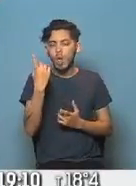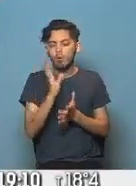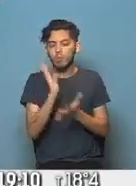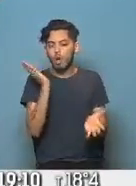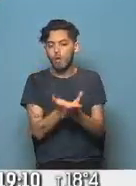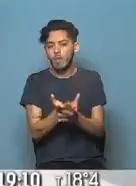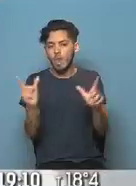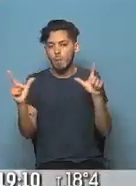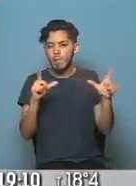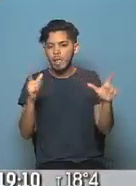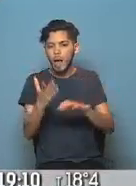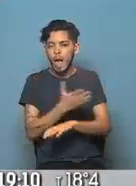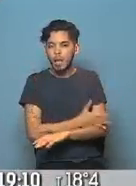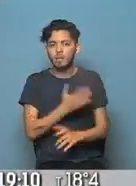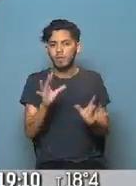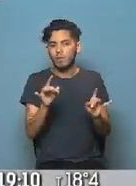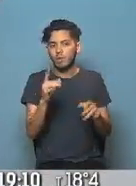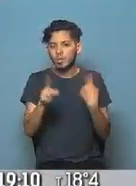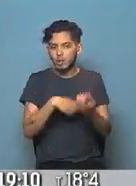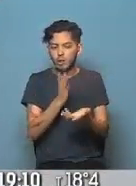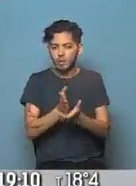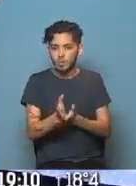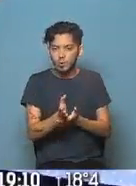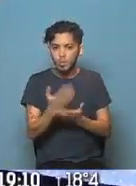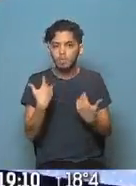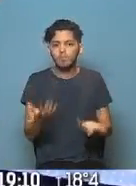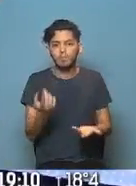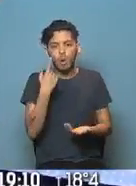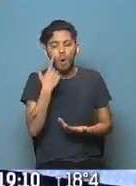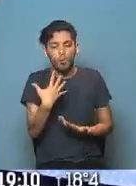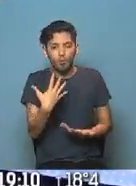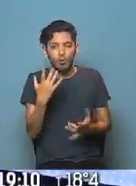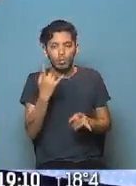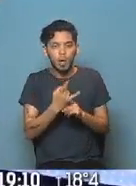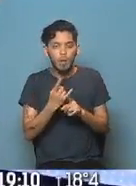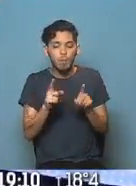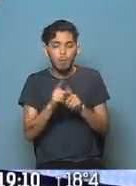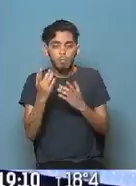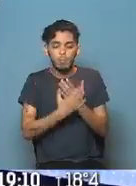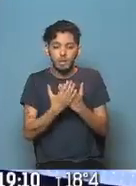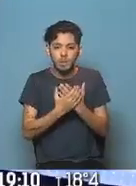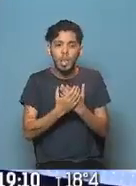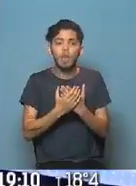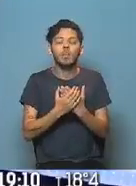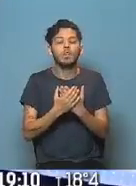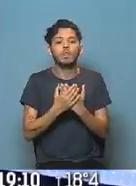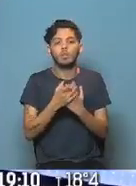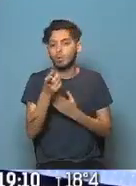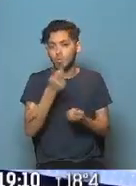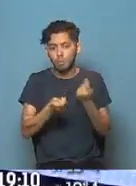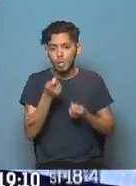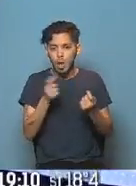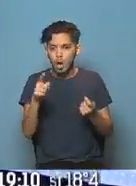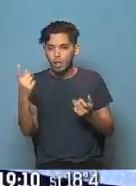que después todo resulta muy difícil de llevar adelante, ¿no? Claro, evidentemente una cosa es el ministerio que usted manejó, pero ¿cómo analiza entonces en